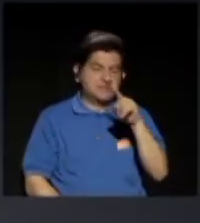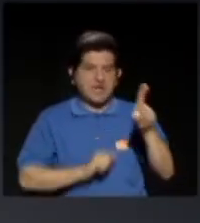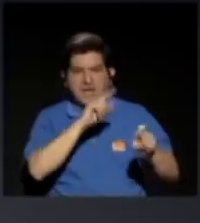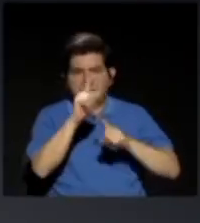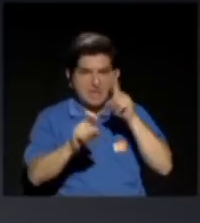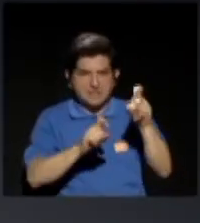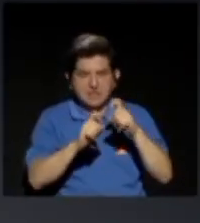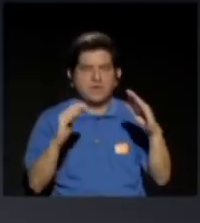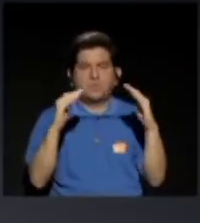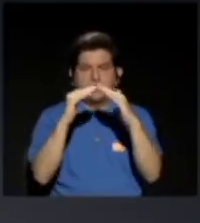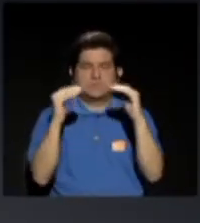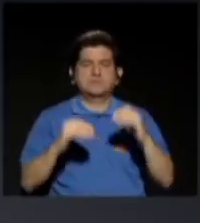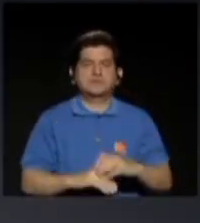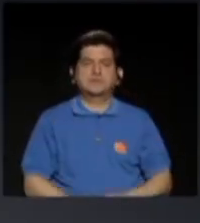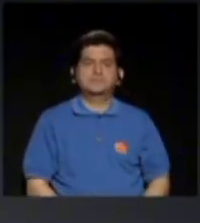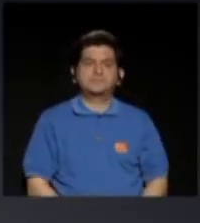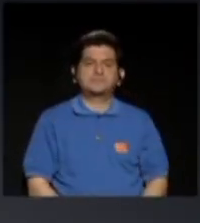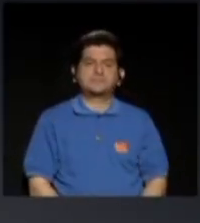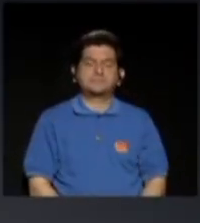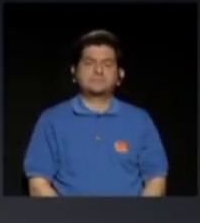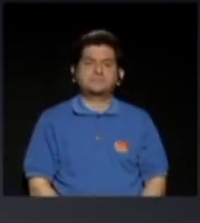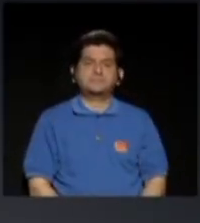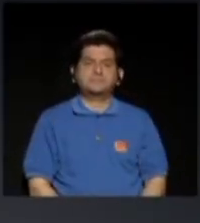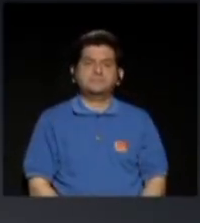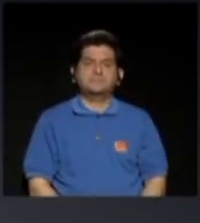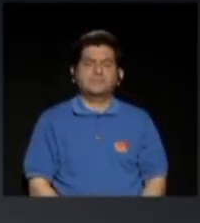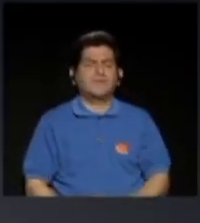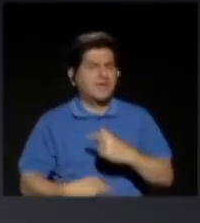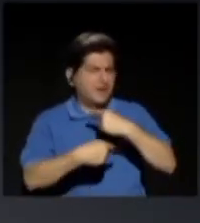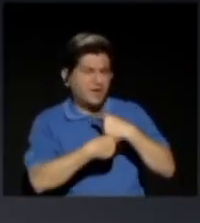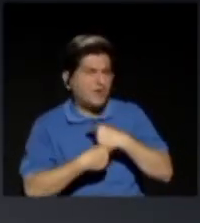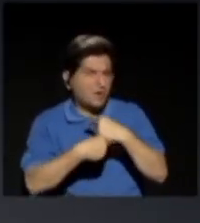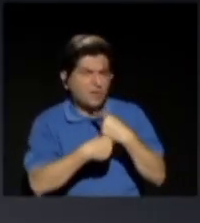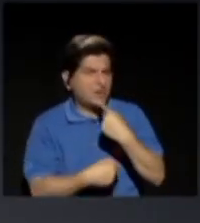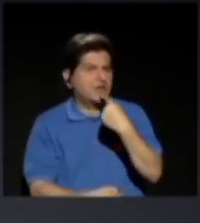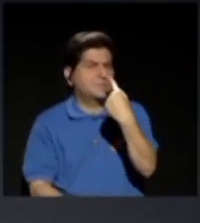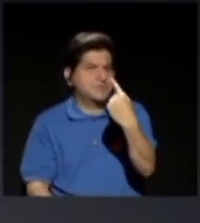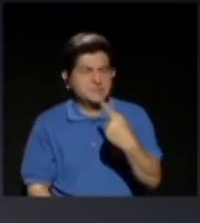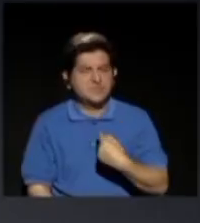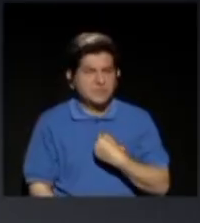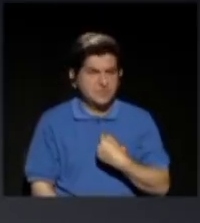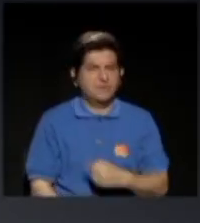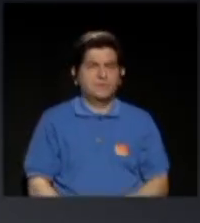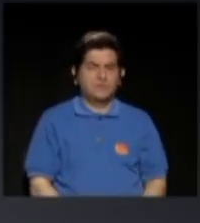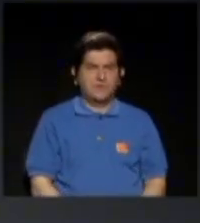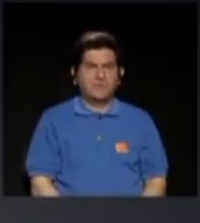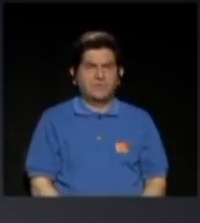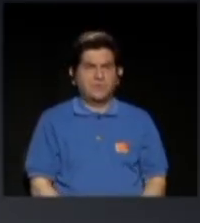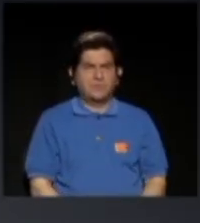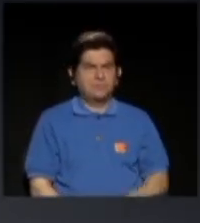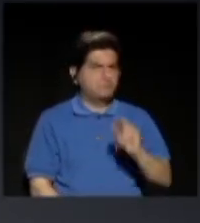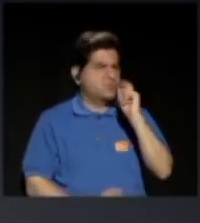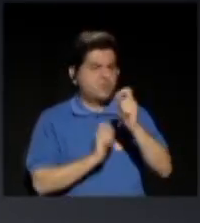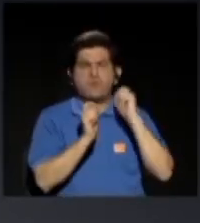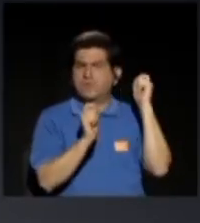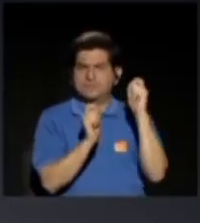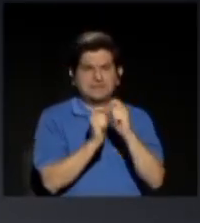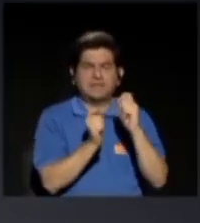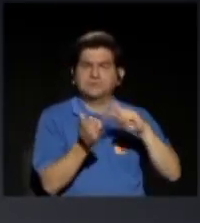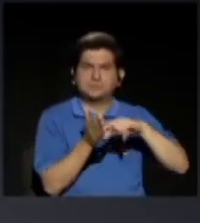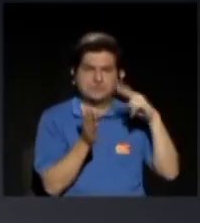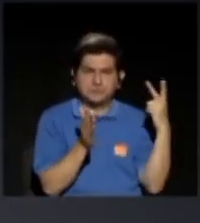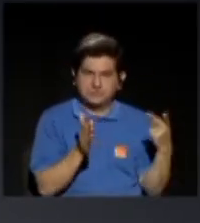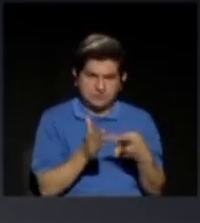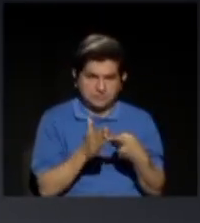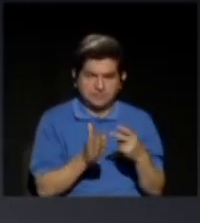Entonces, de esa manera, y corríjame si lo que digo es impreciso, eso quiere